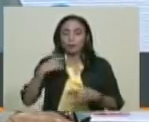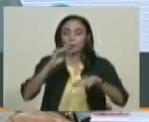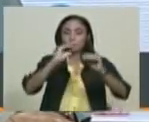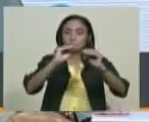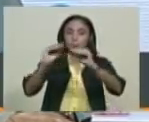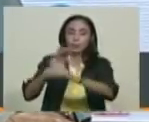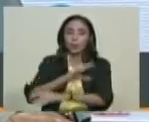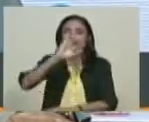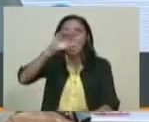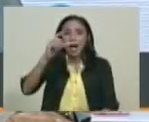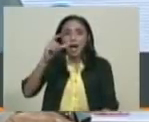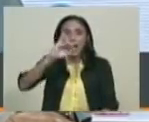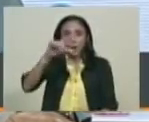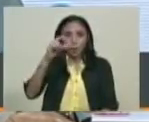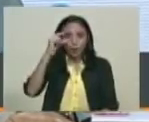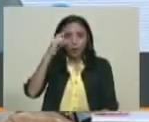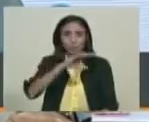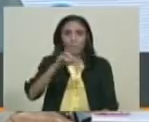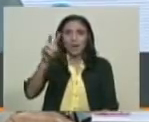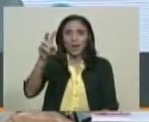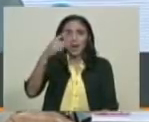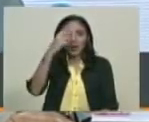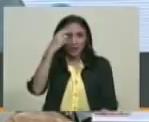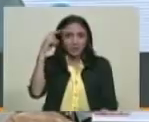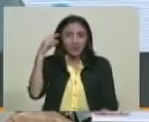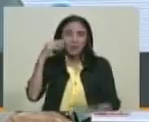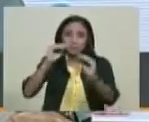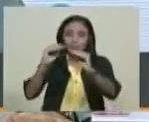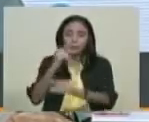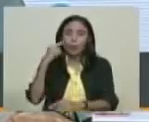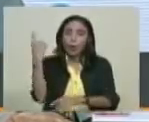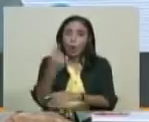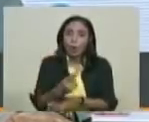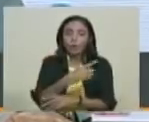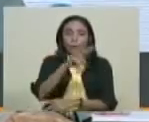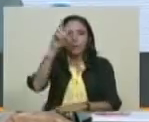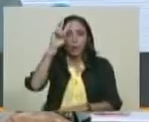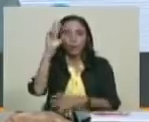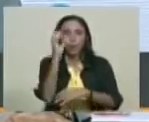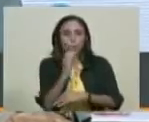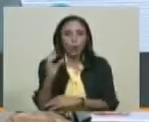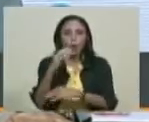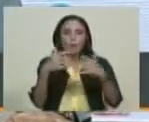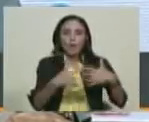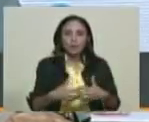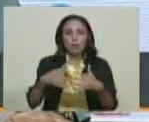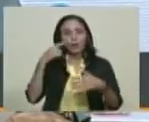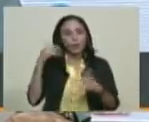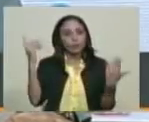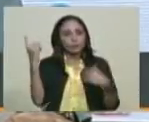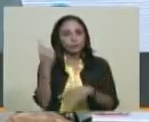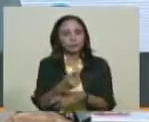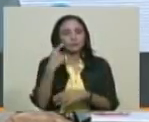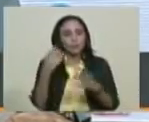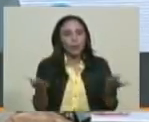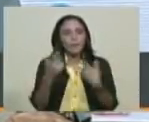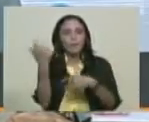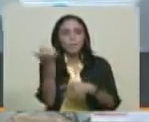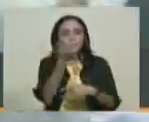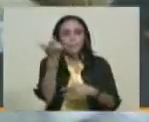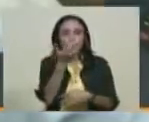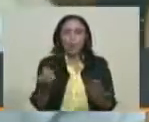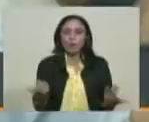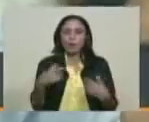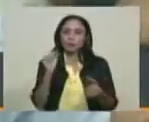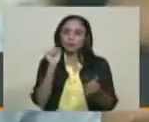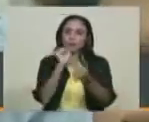soliciten extradición a Perú, Colombia y Estados Unidos al resto de los criminales terroristas que atentaron contra la